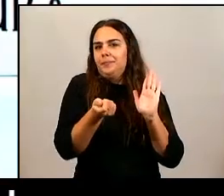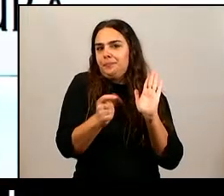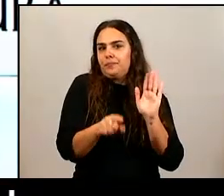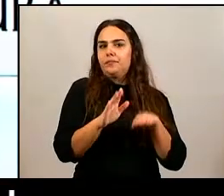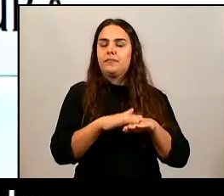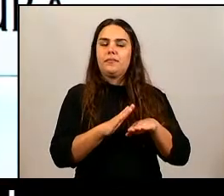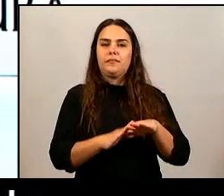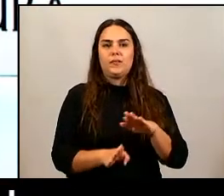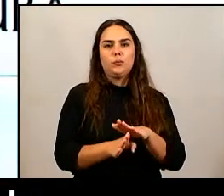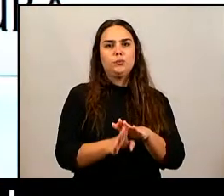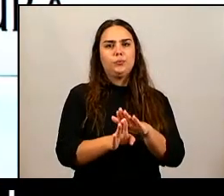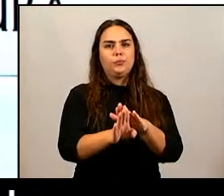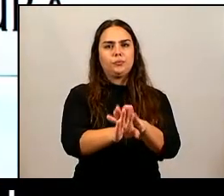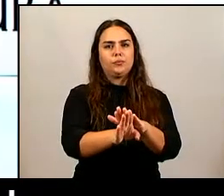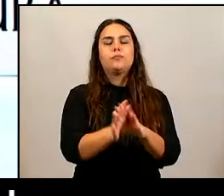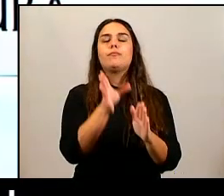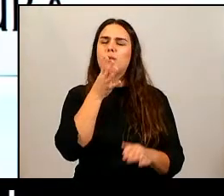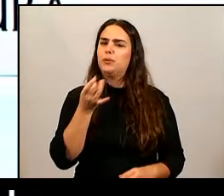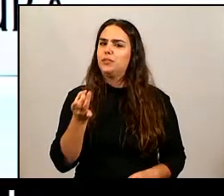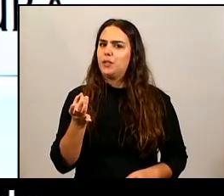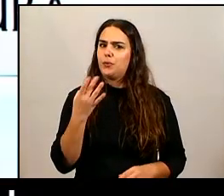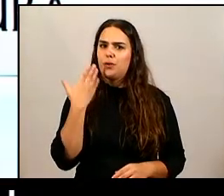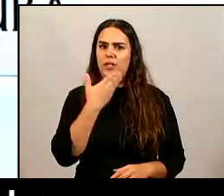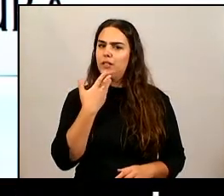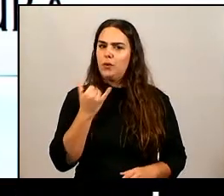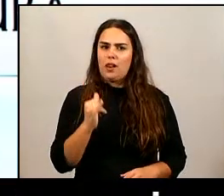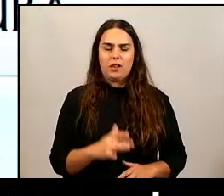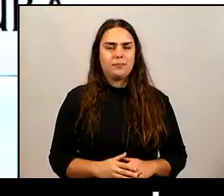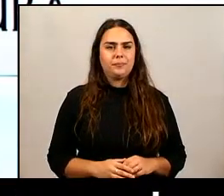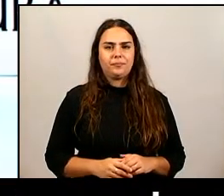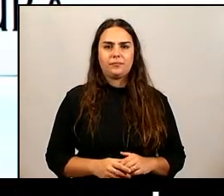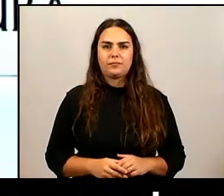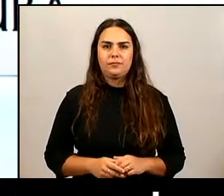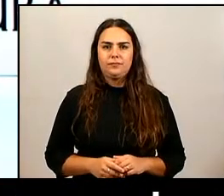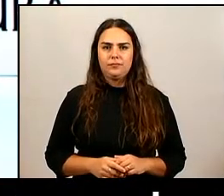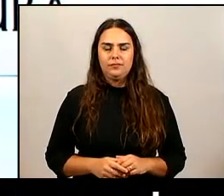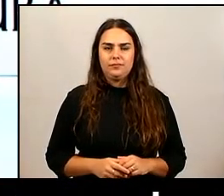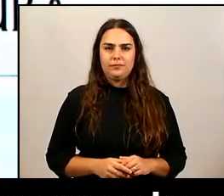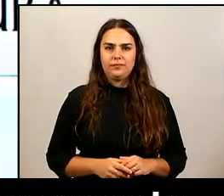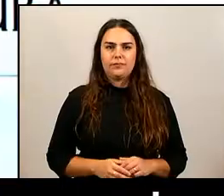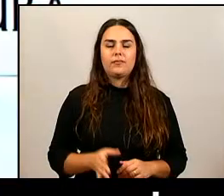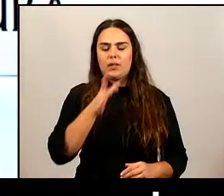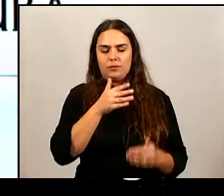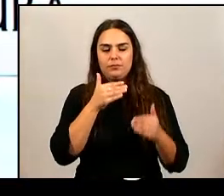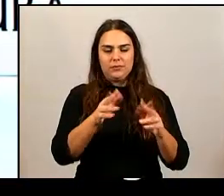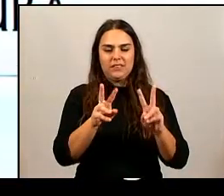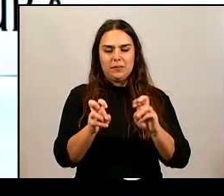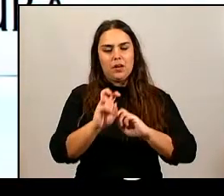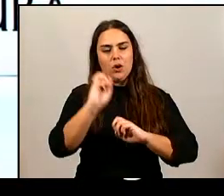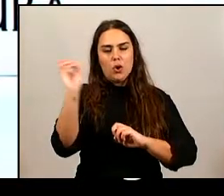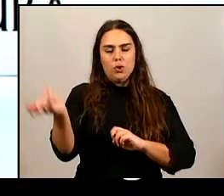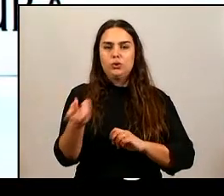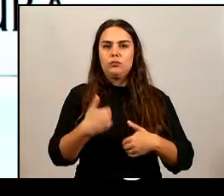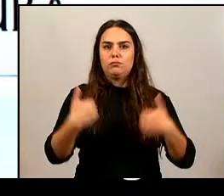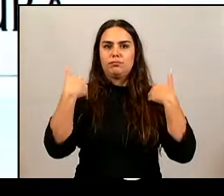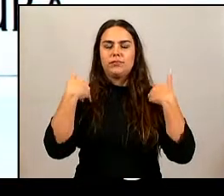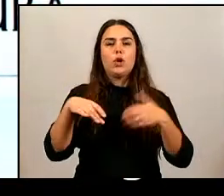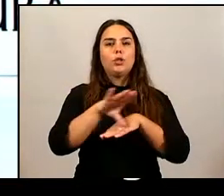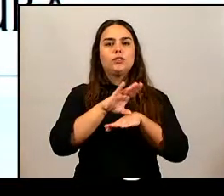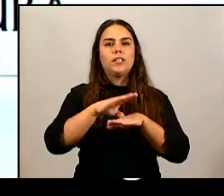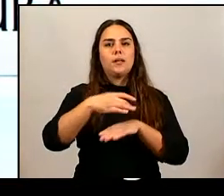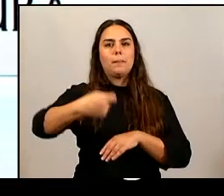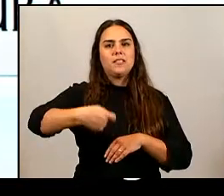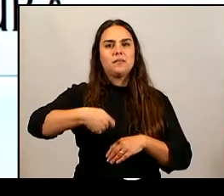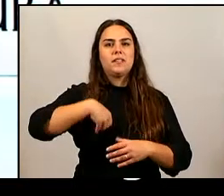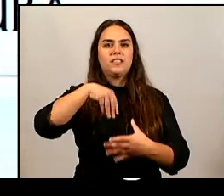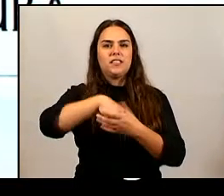seguir corrigiendo este déficit en las cuentas. Vamos ahora con otro asunto que compete a la Consejería de Presidencia,